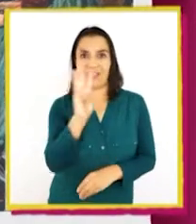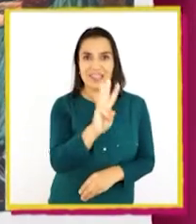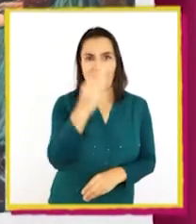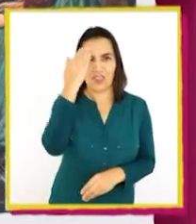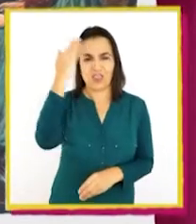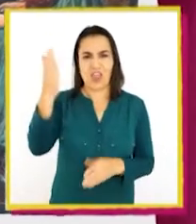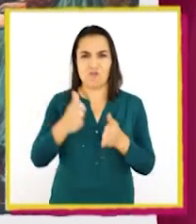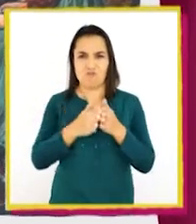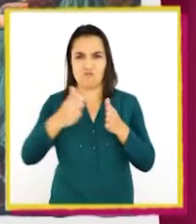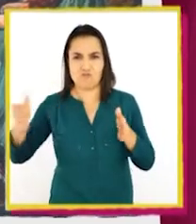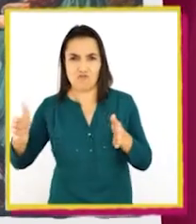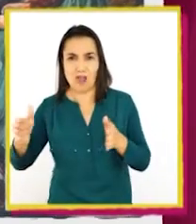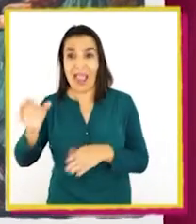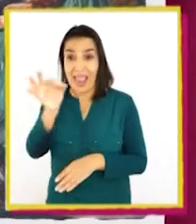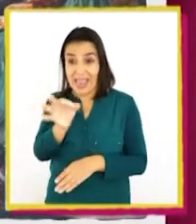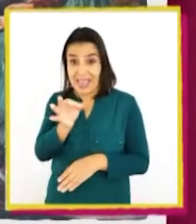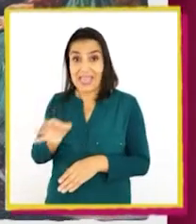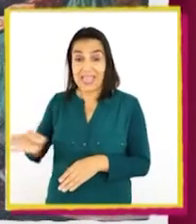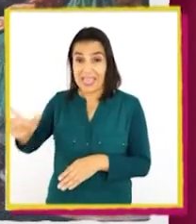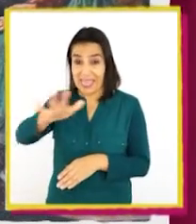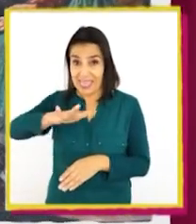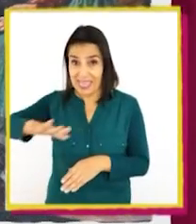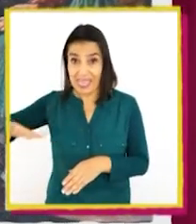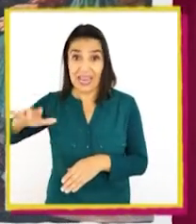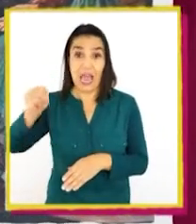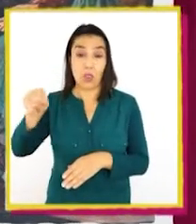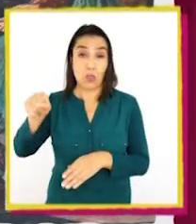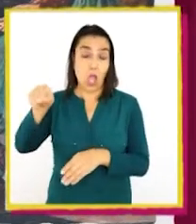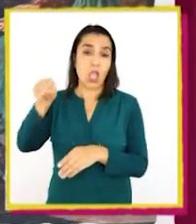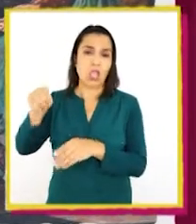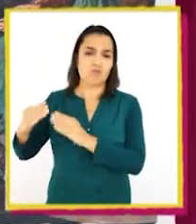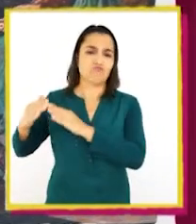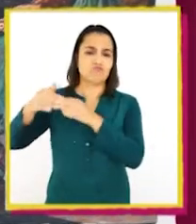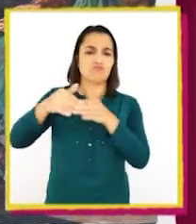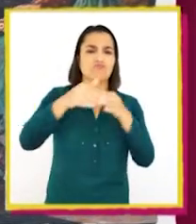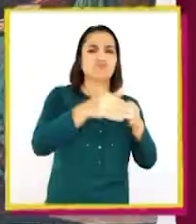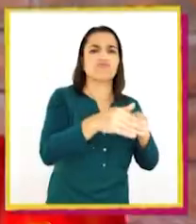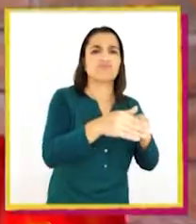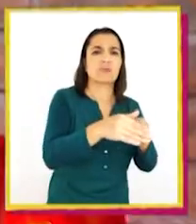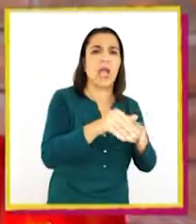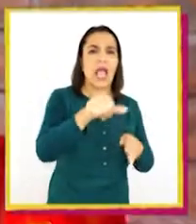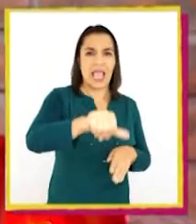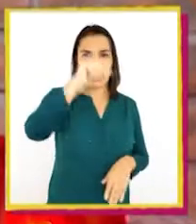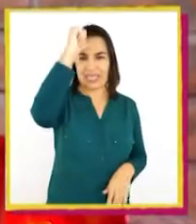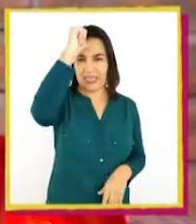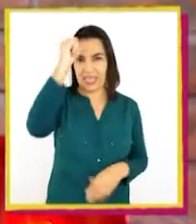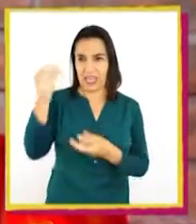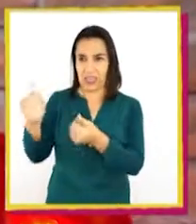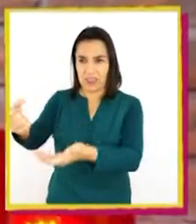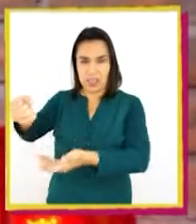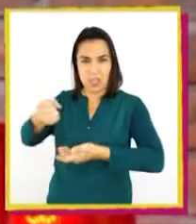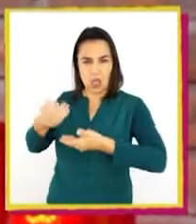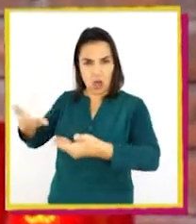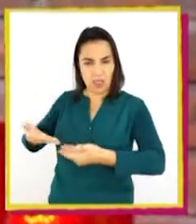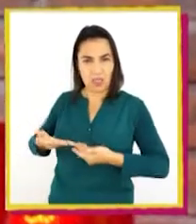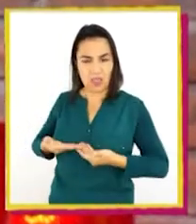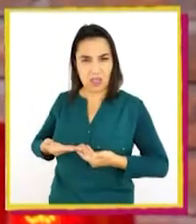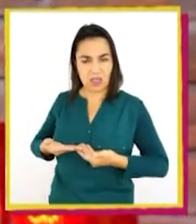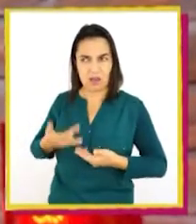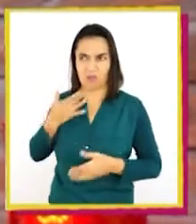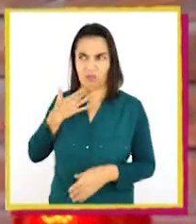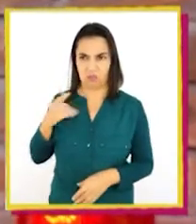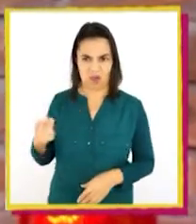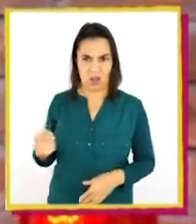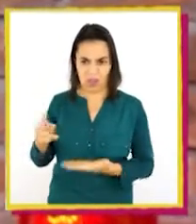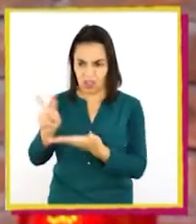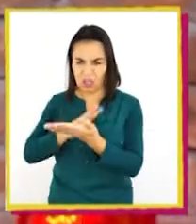días pasé de las Islas de Canarias a las Indias con el dinero que ustedes me dieron. ¡Esperen! ¿Por